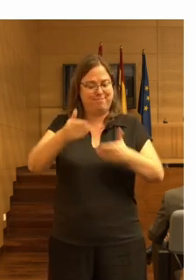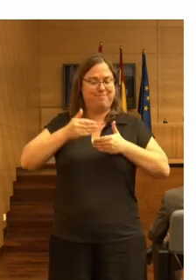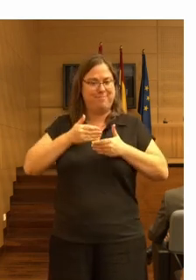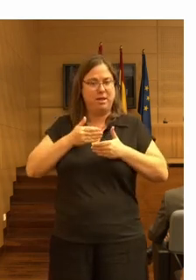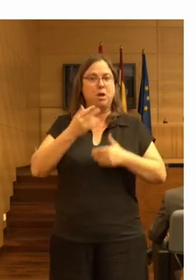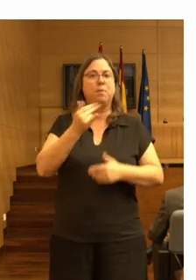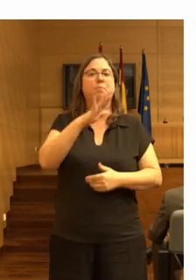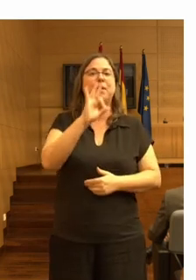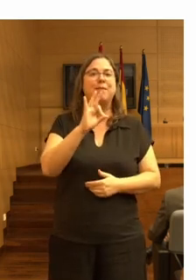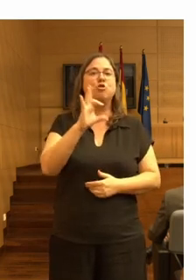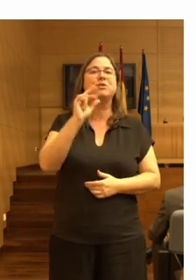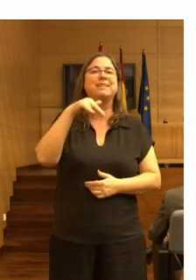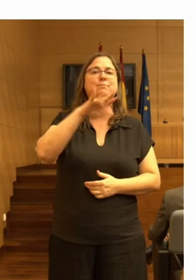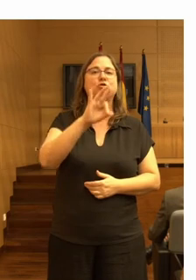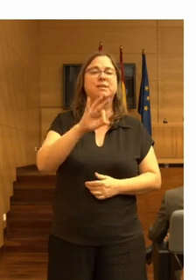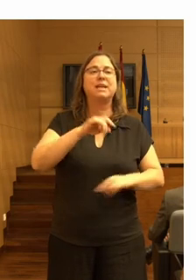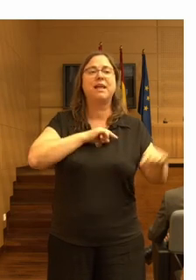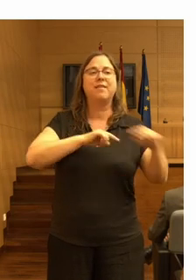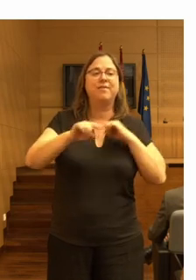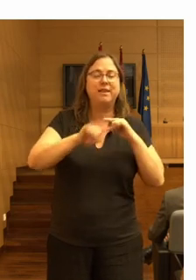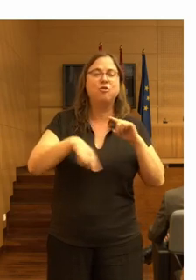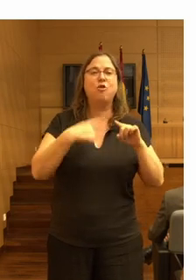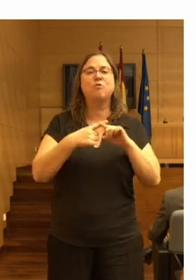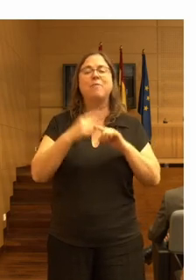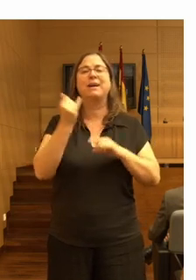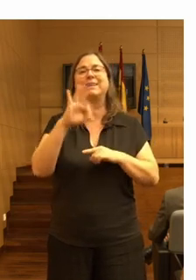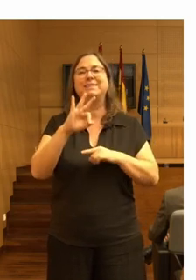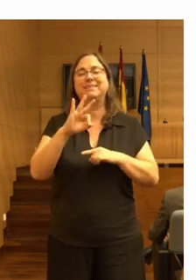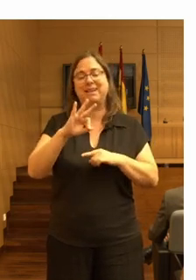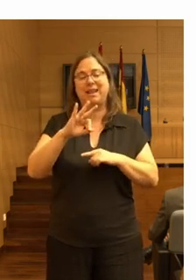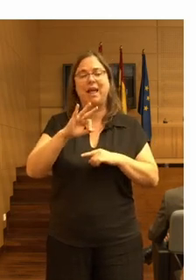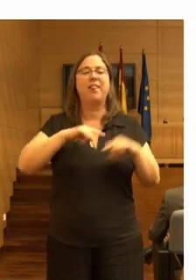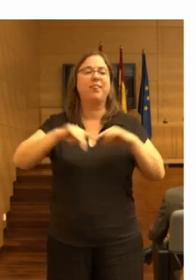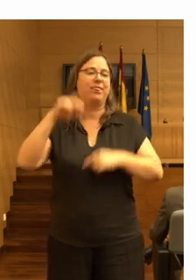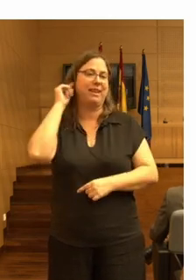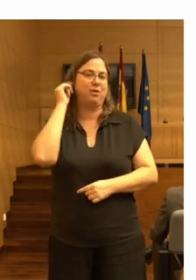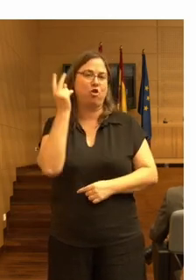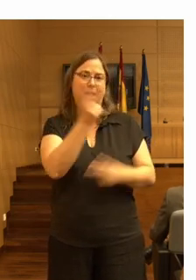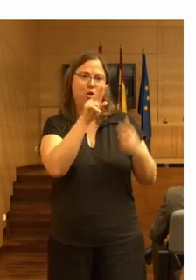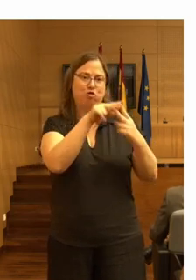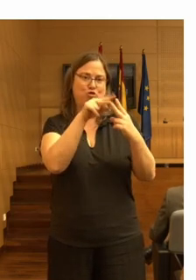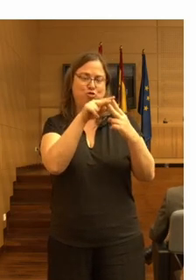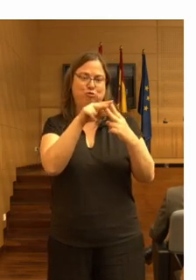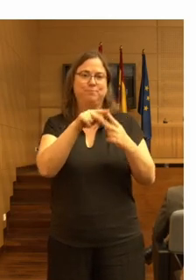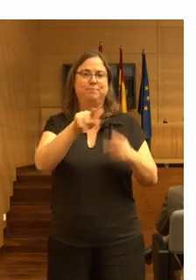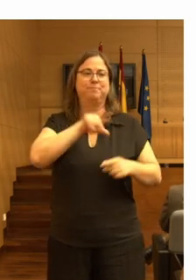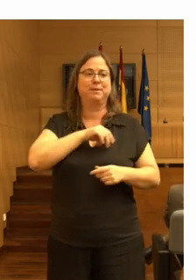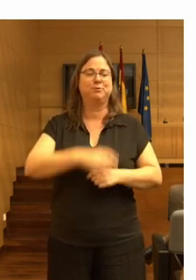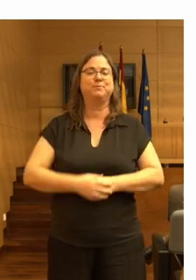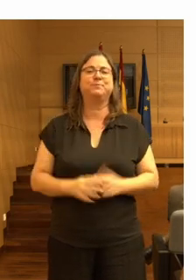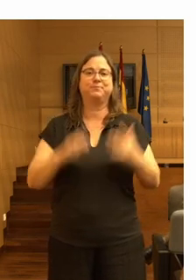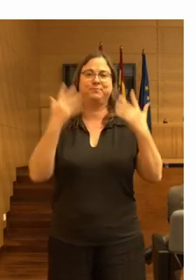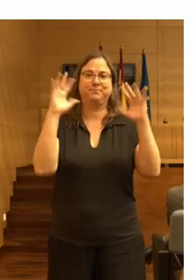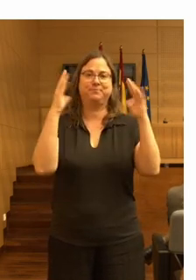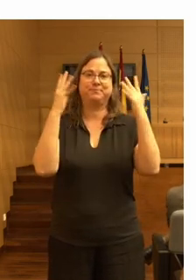Pablos Esmoris, director, y Cristina Romero, directora de ambas residencias.